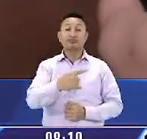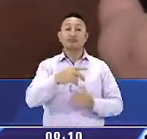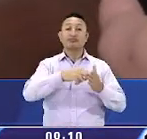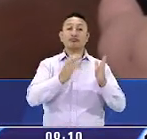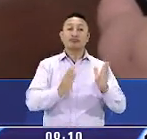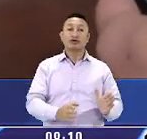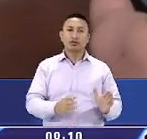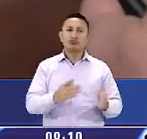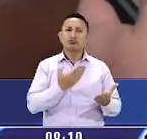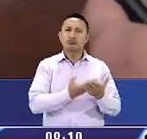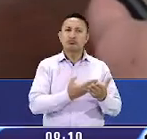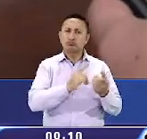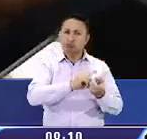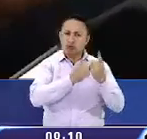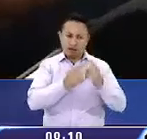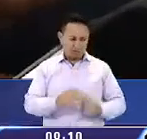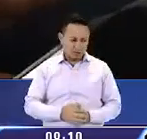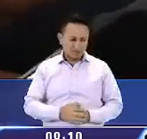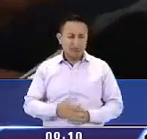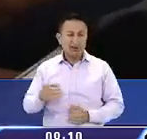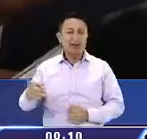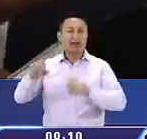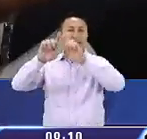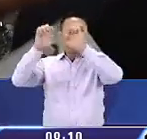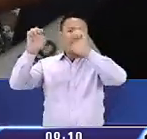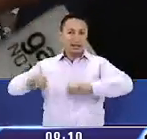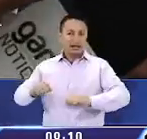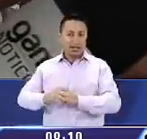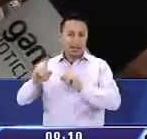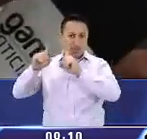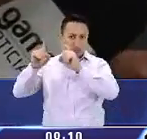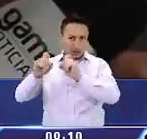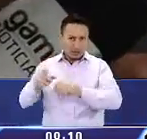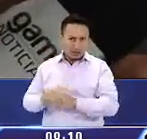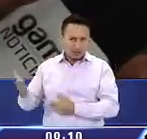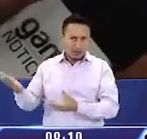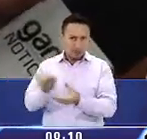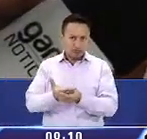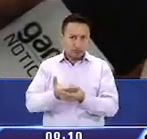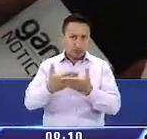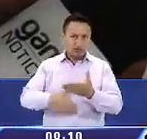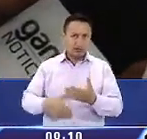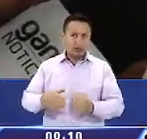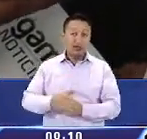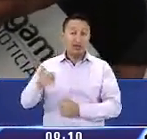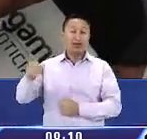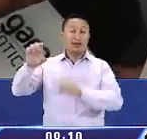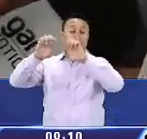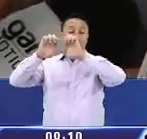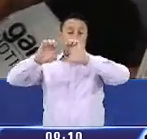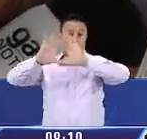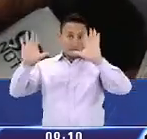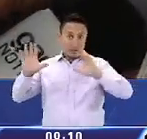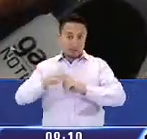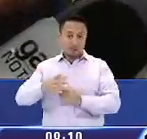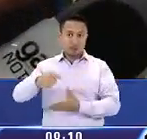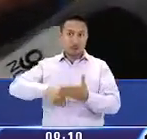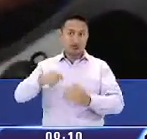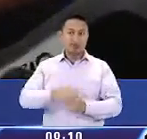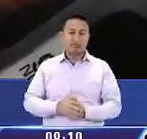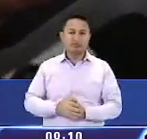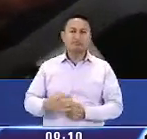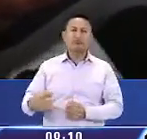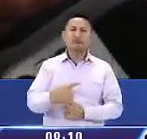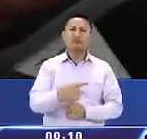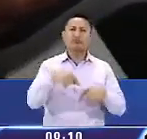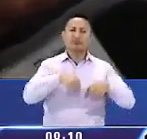sustentó Este cambio en un informe de la consultora nera economy consulting contratada por la propia empresa Claro en el caso celu también se